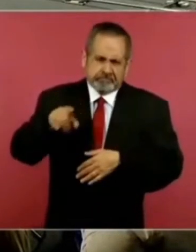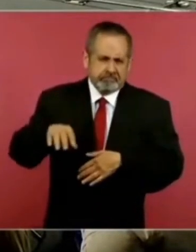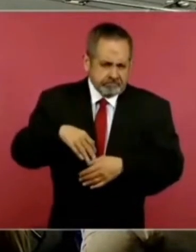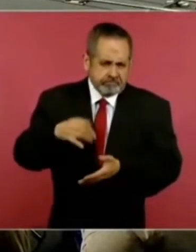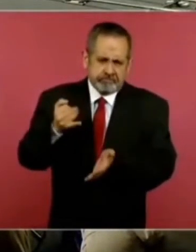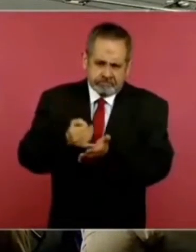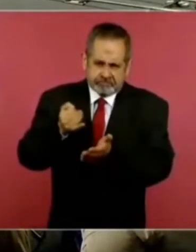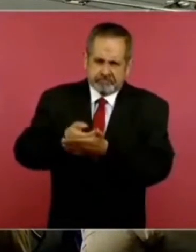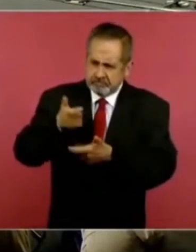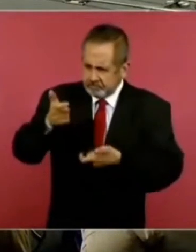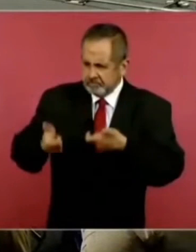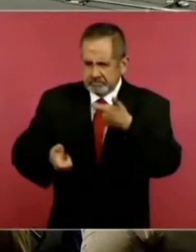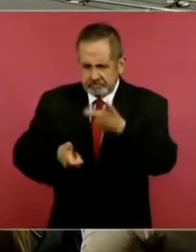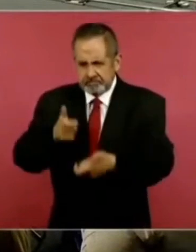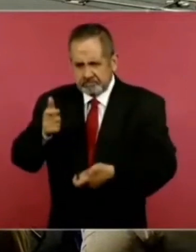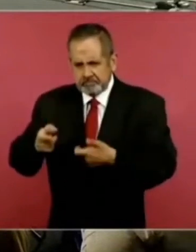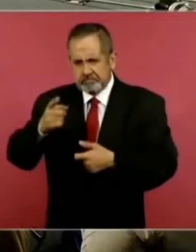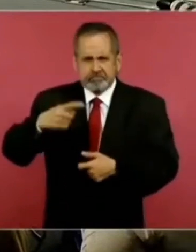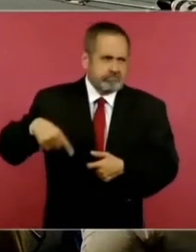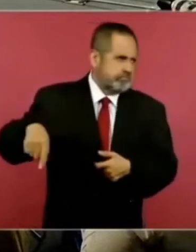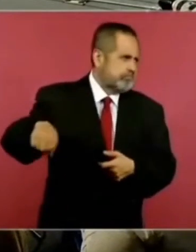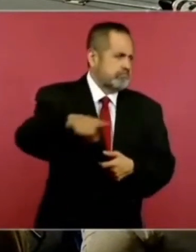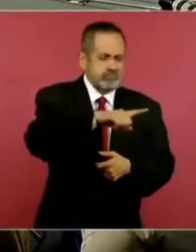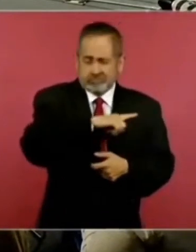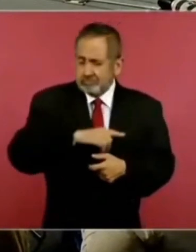todos están apoyando.